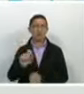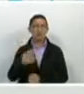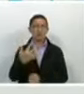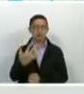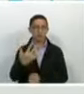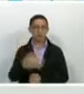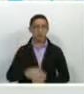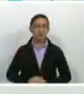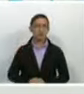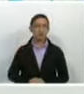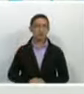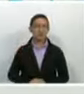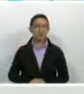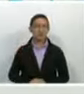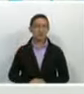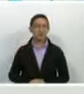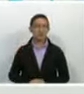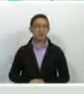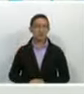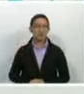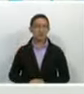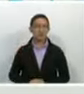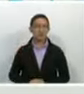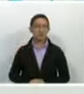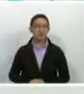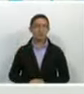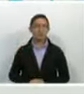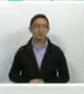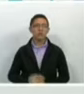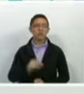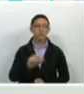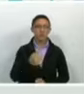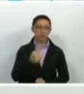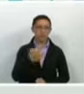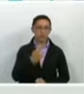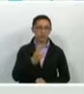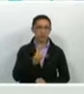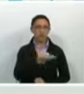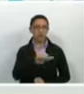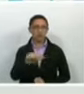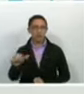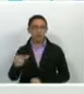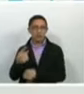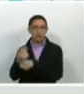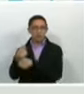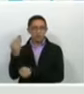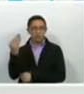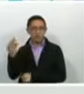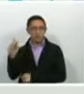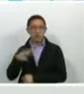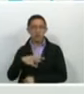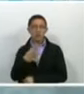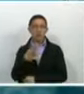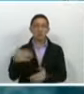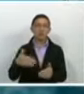2.925 dosis de vacunas. Y del 26 de enero al 1 de febrero,